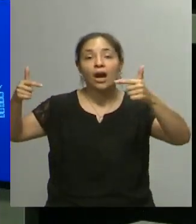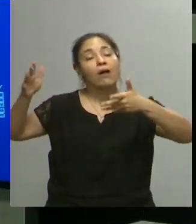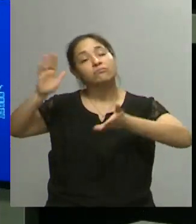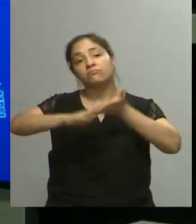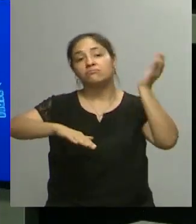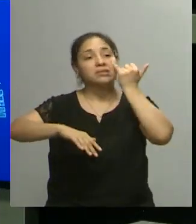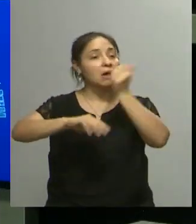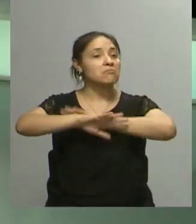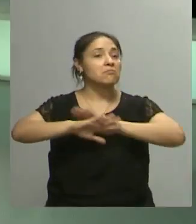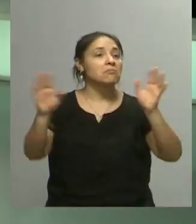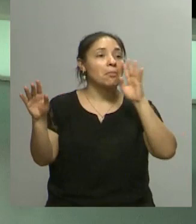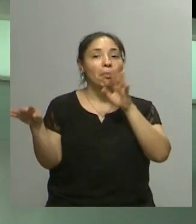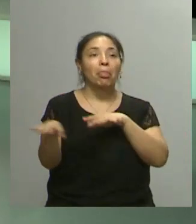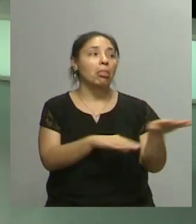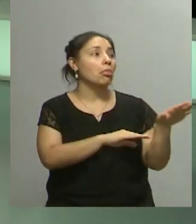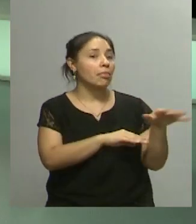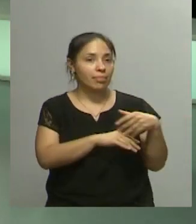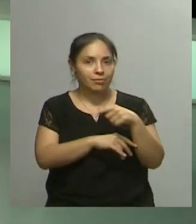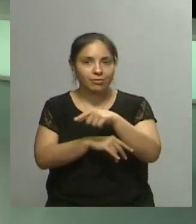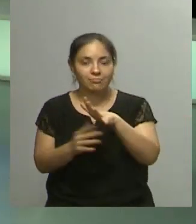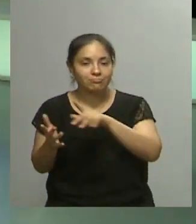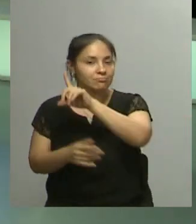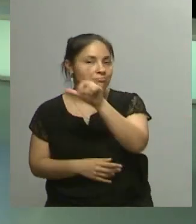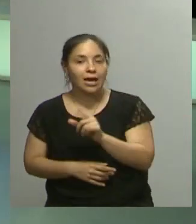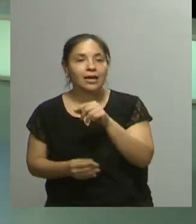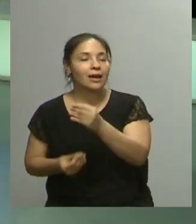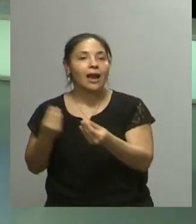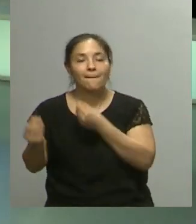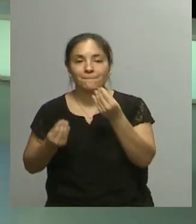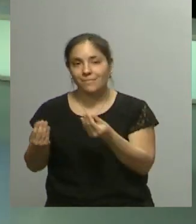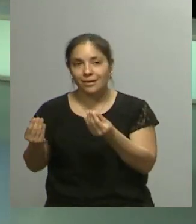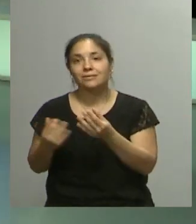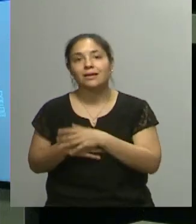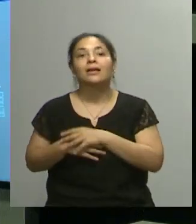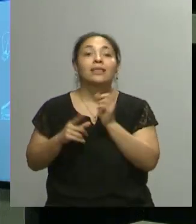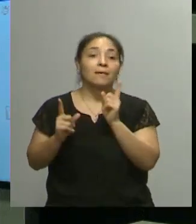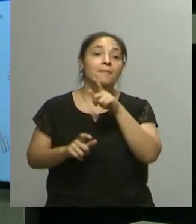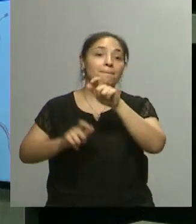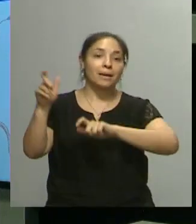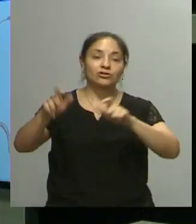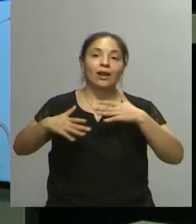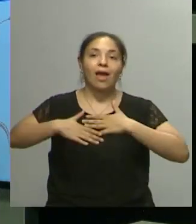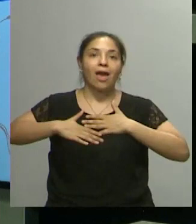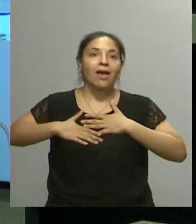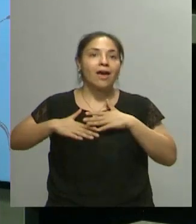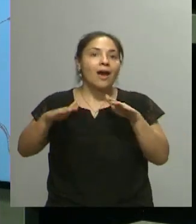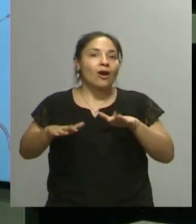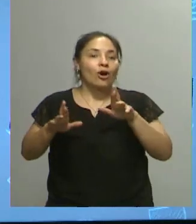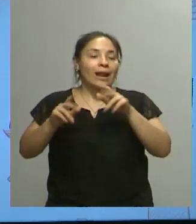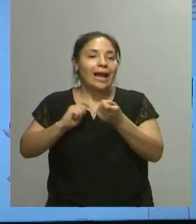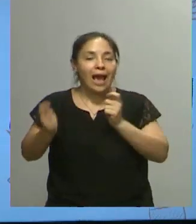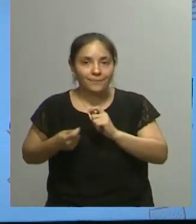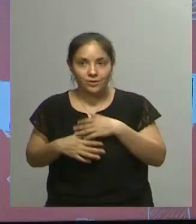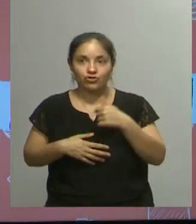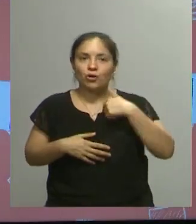en la población, en los cataríes, ¿no? El Mundial, porque también debe haber gente esperanzada que las cosas cambien. Yo